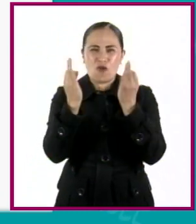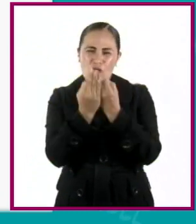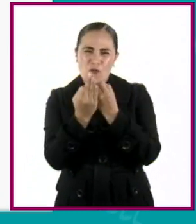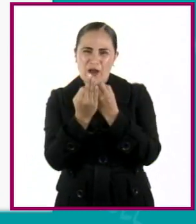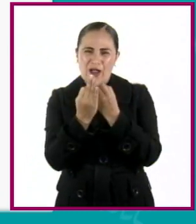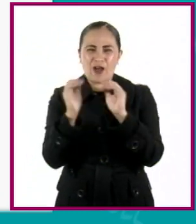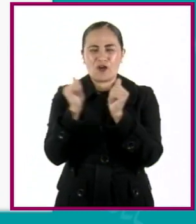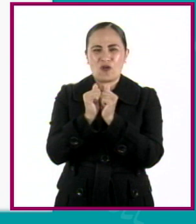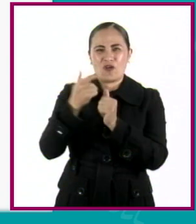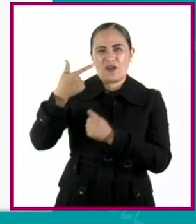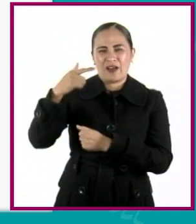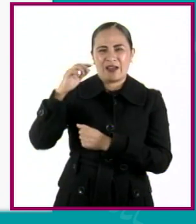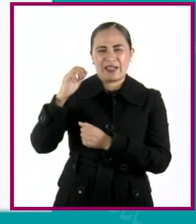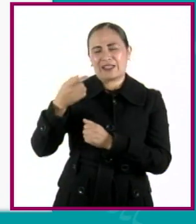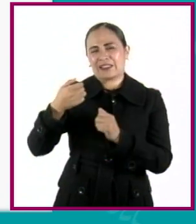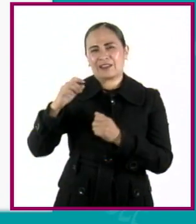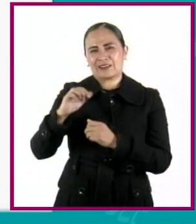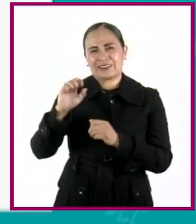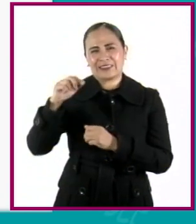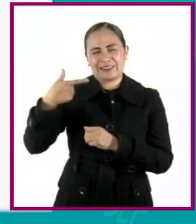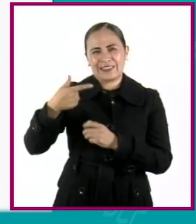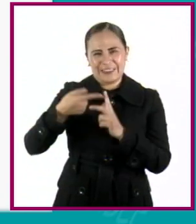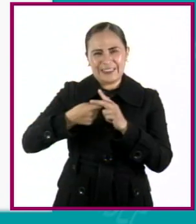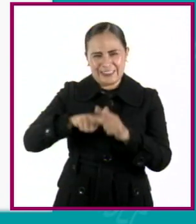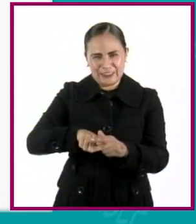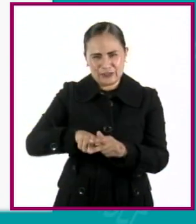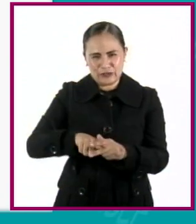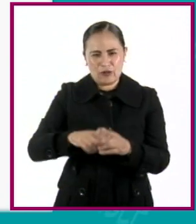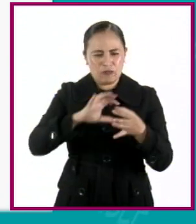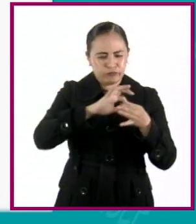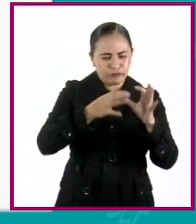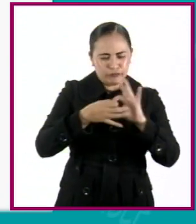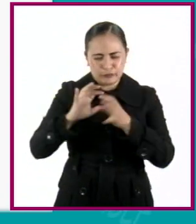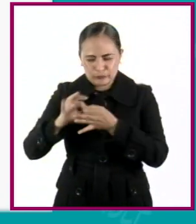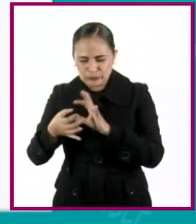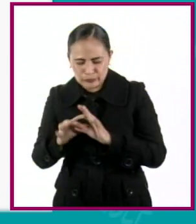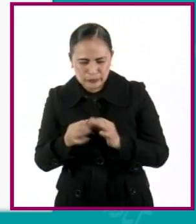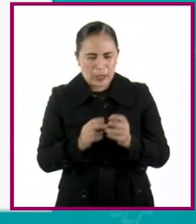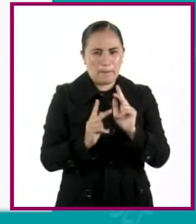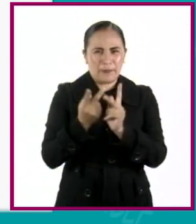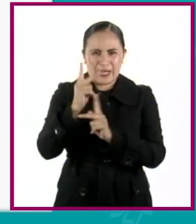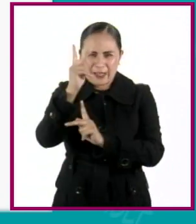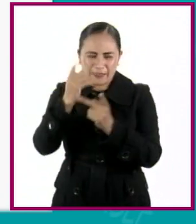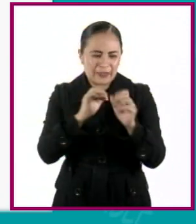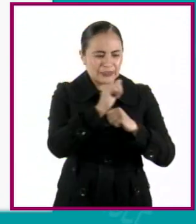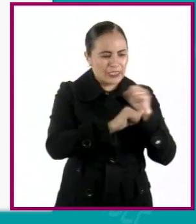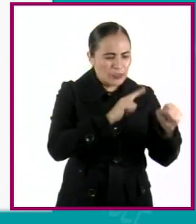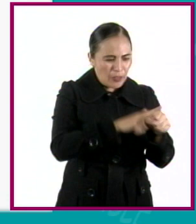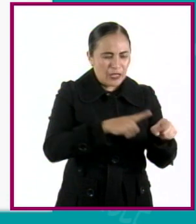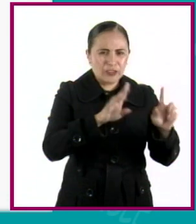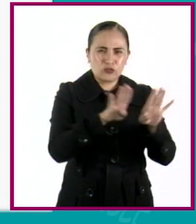proceso por el cual se forman patrones y estructuras corporales en plantas y animales.